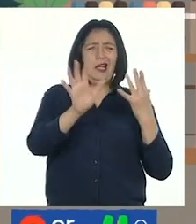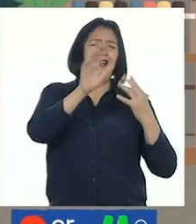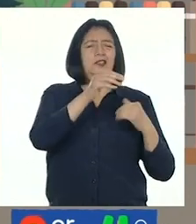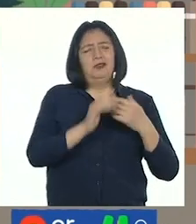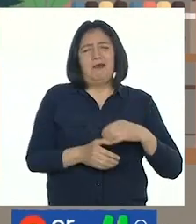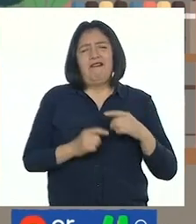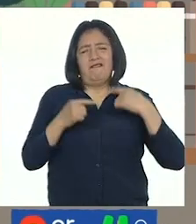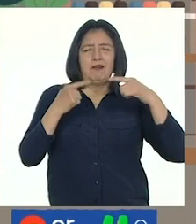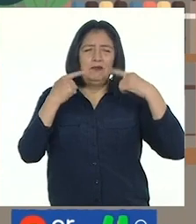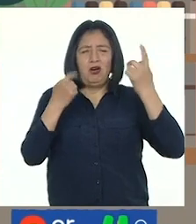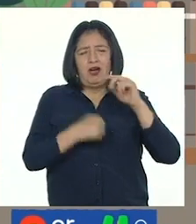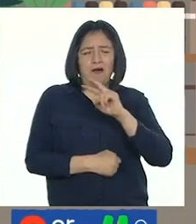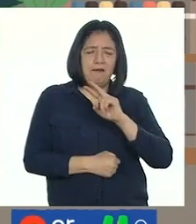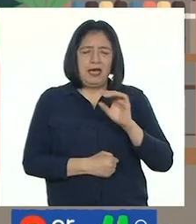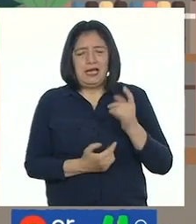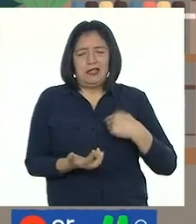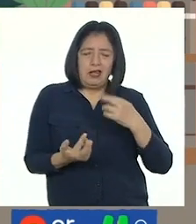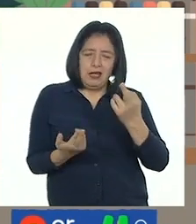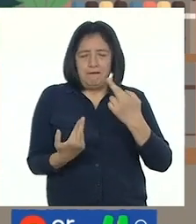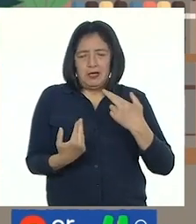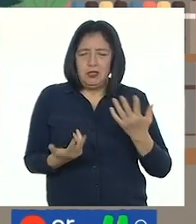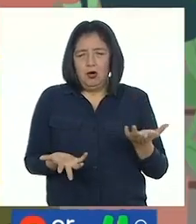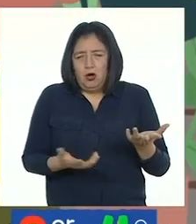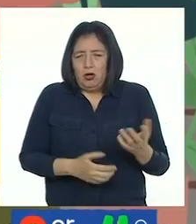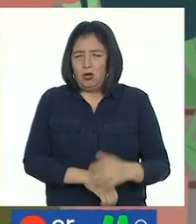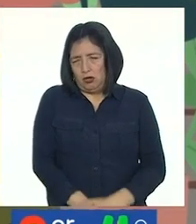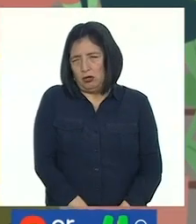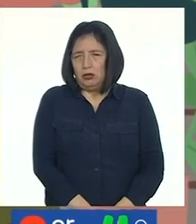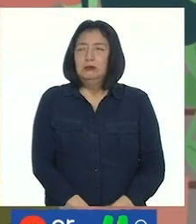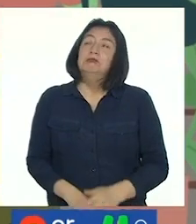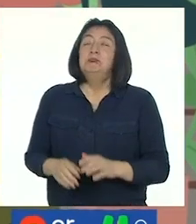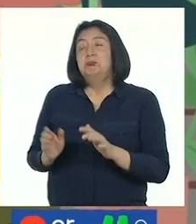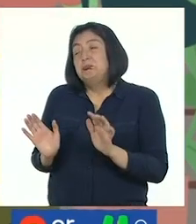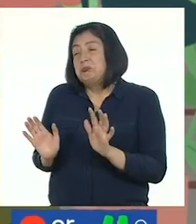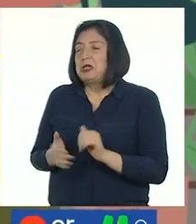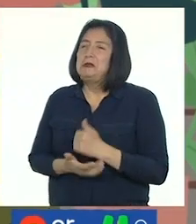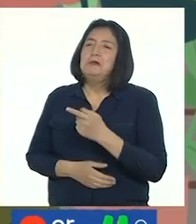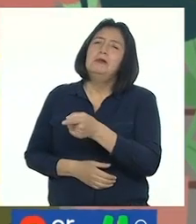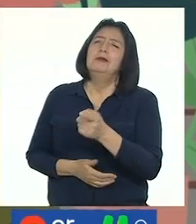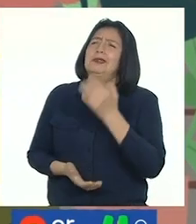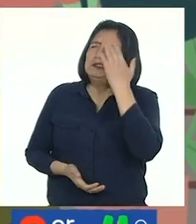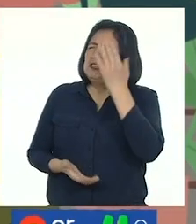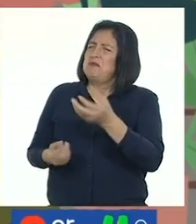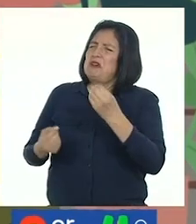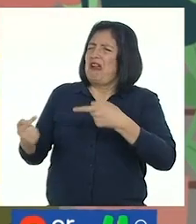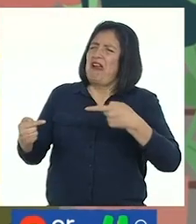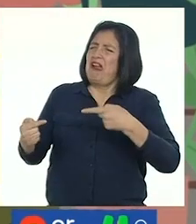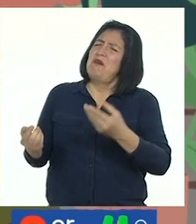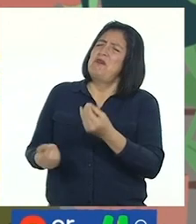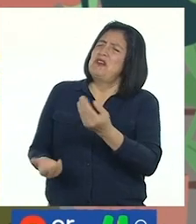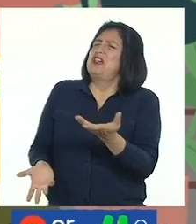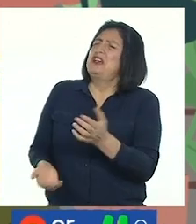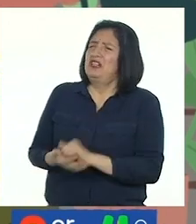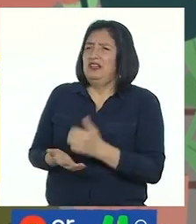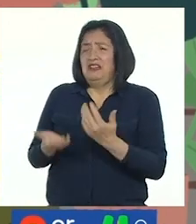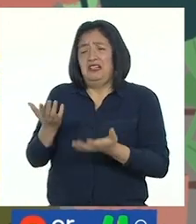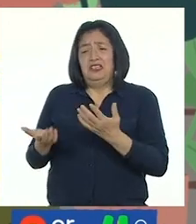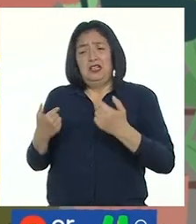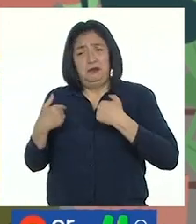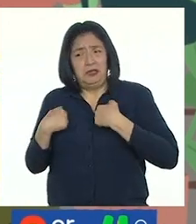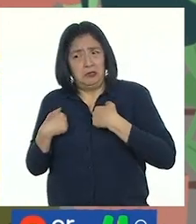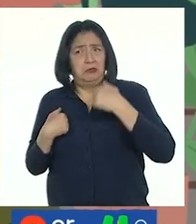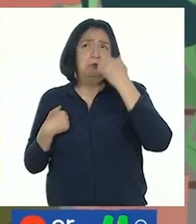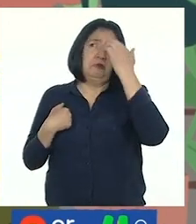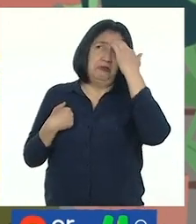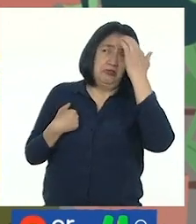del 2020. ¡Más respeto! Bueno, ¿se puede saber por qué pelean? Tal vez con mi saber sobre